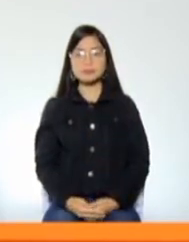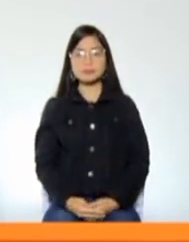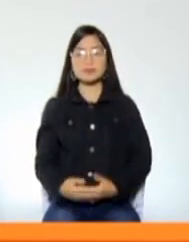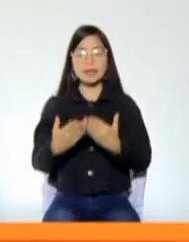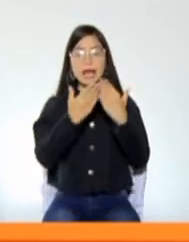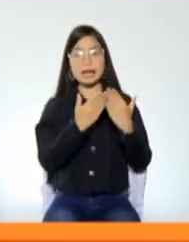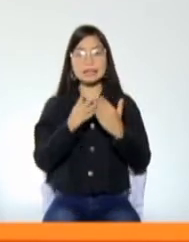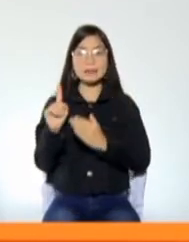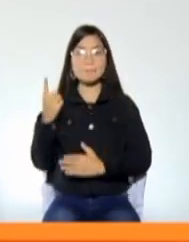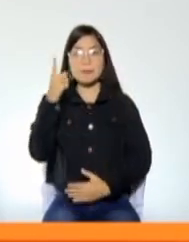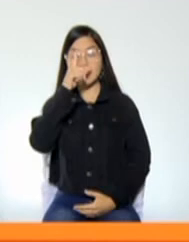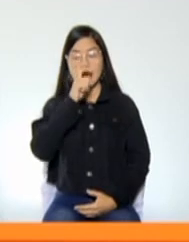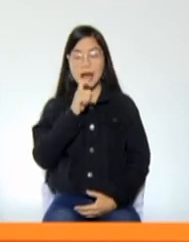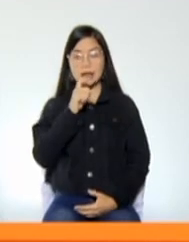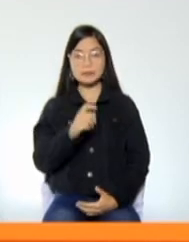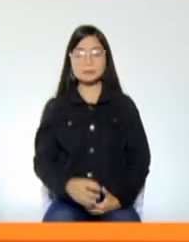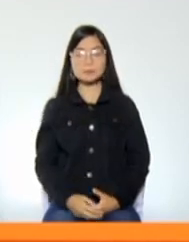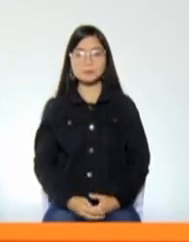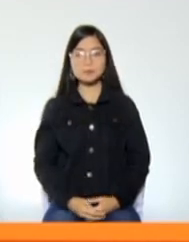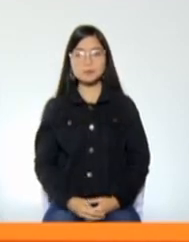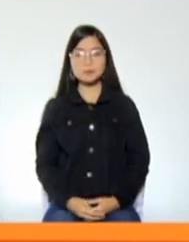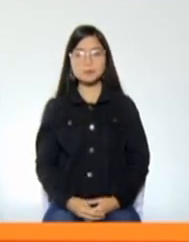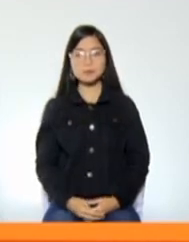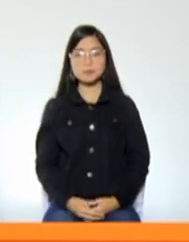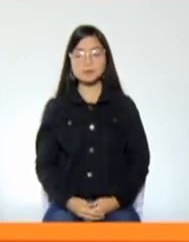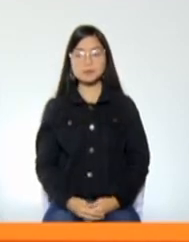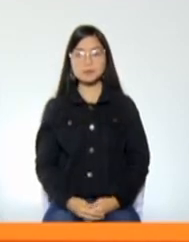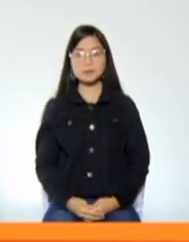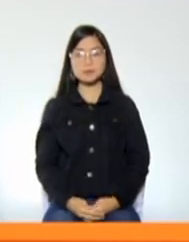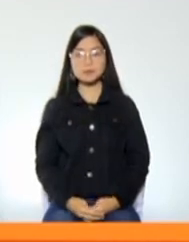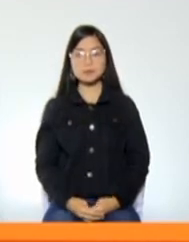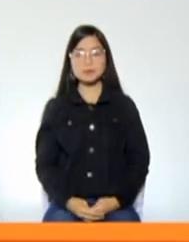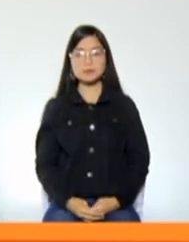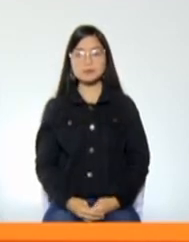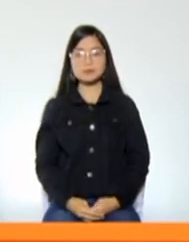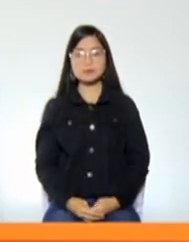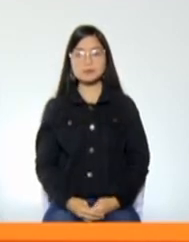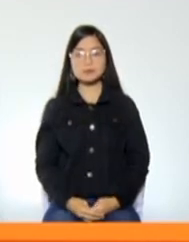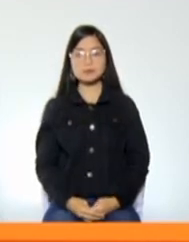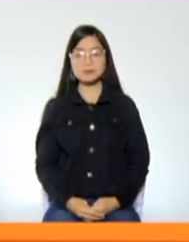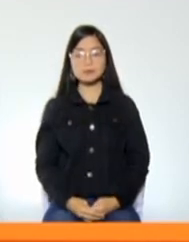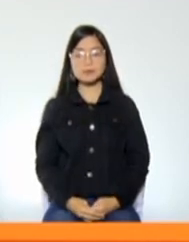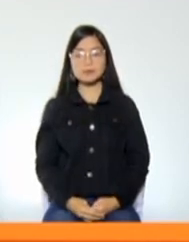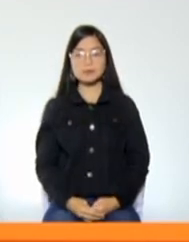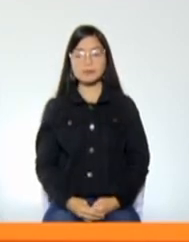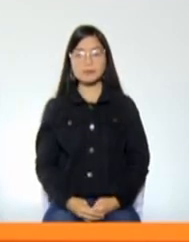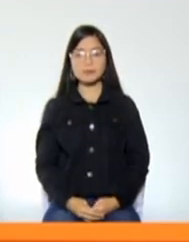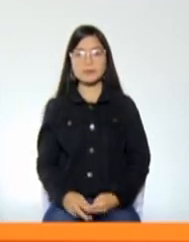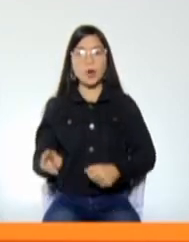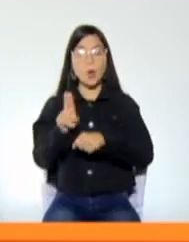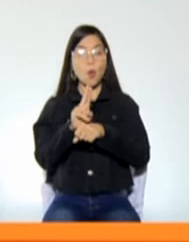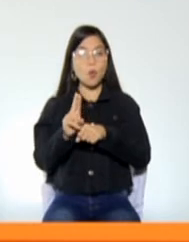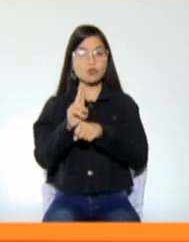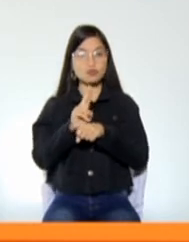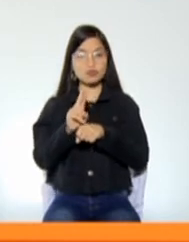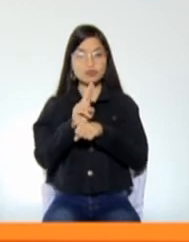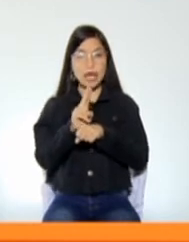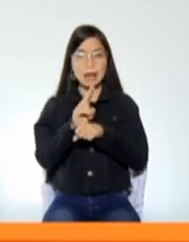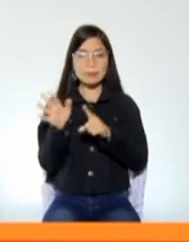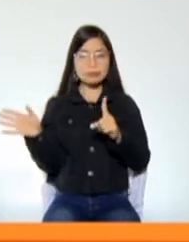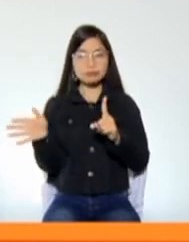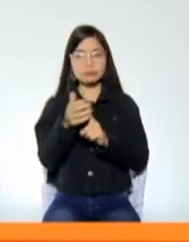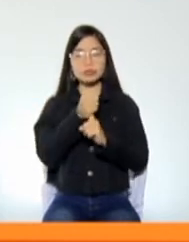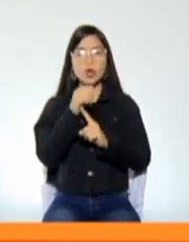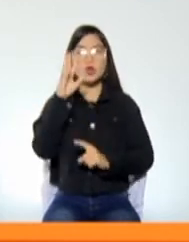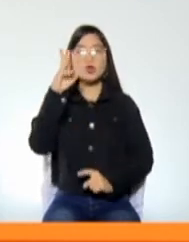de primer año. Comencemos. Vamos a utilizar para hallar los números primos lo